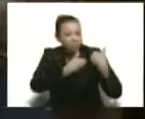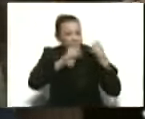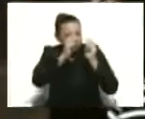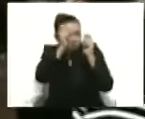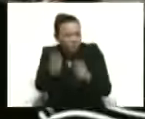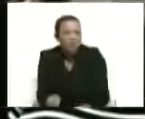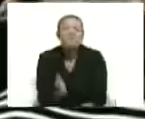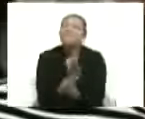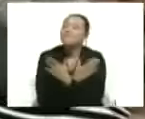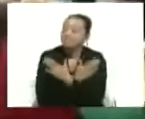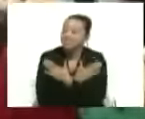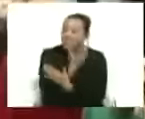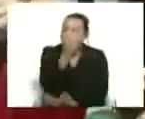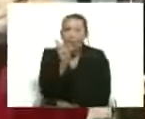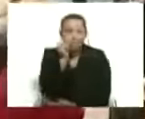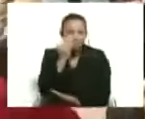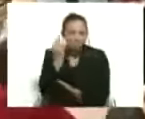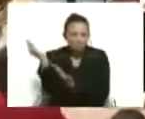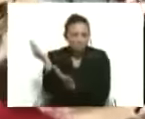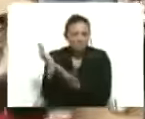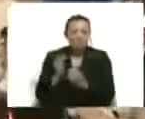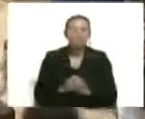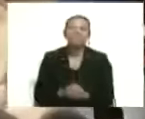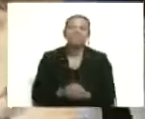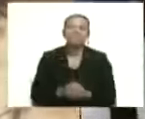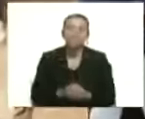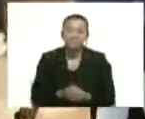encomendó. Felicitaciones.